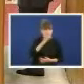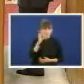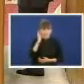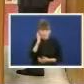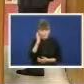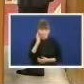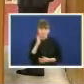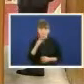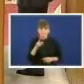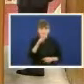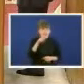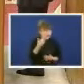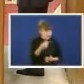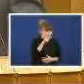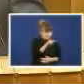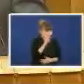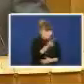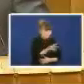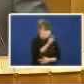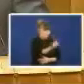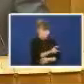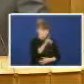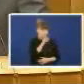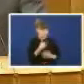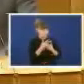o peor de vostedes señor Feijó e xinto e xinto decirlo